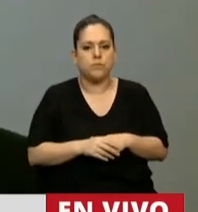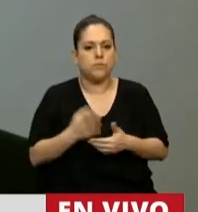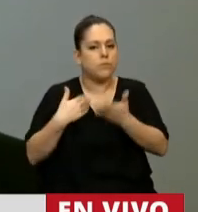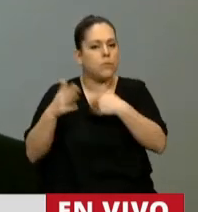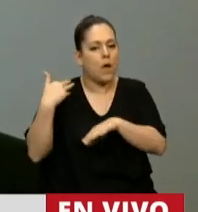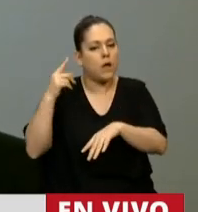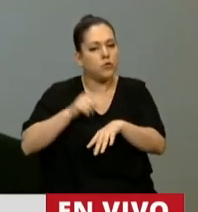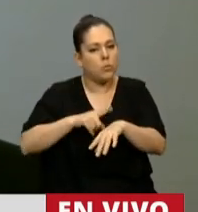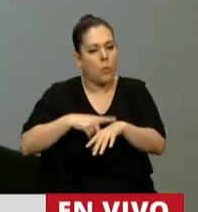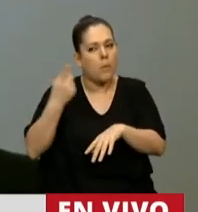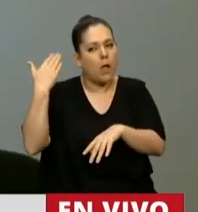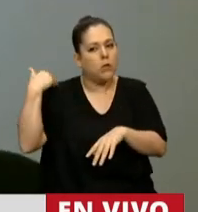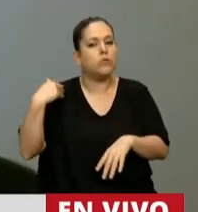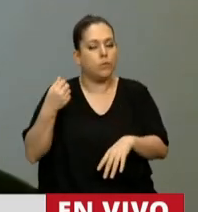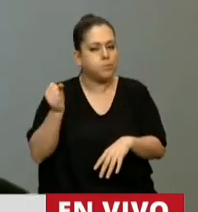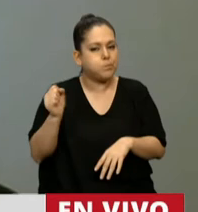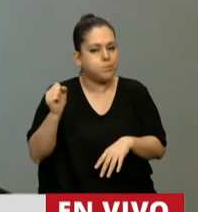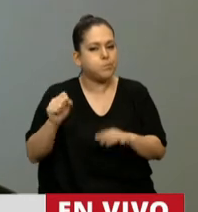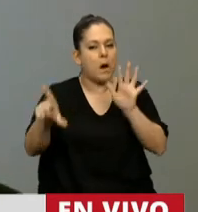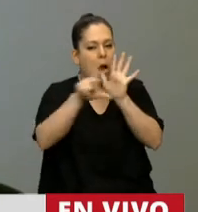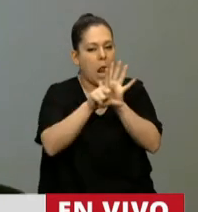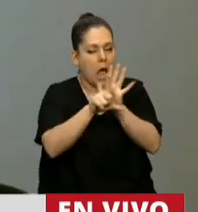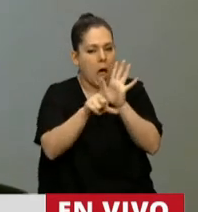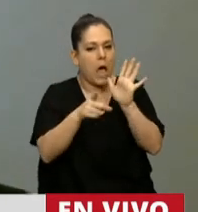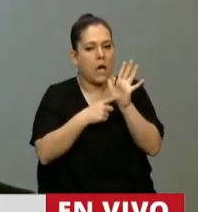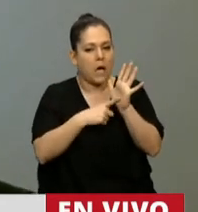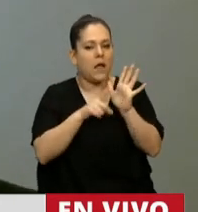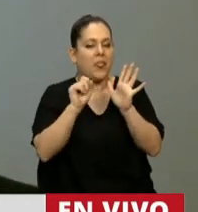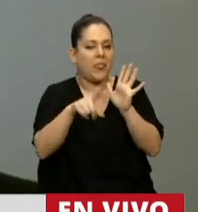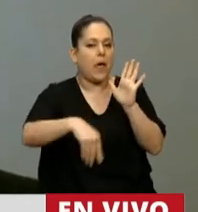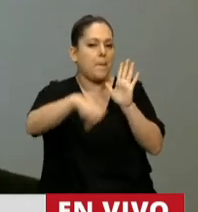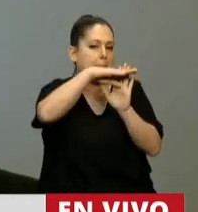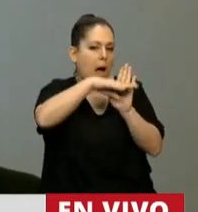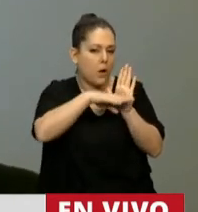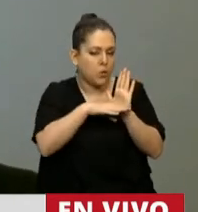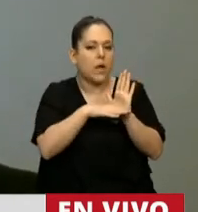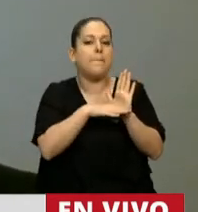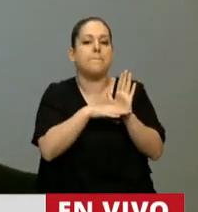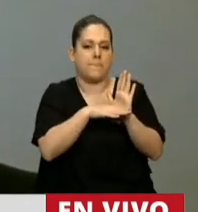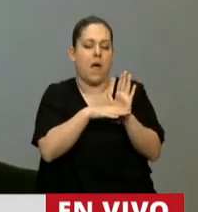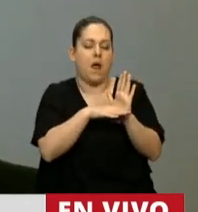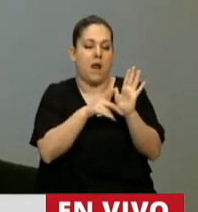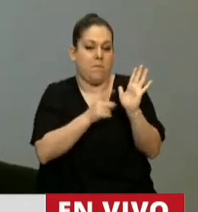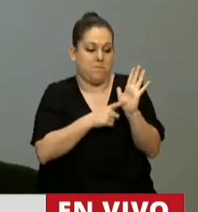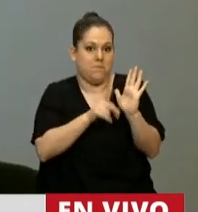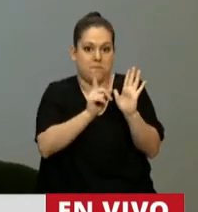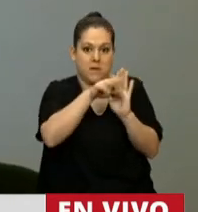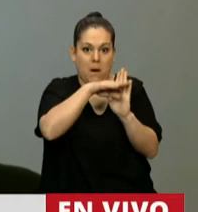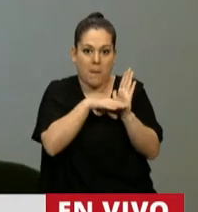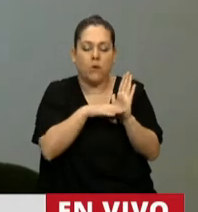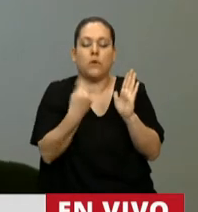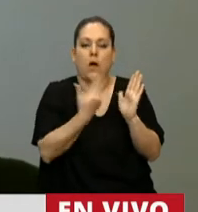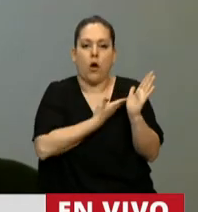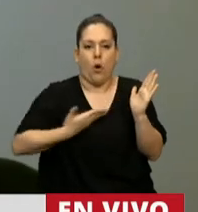lo hicimos en aquella ley que fijó las pautas a partir de las cuales el